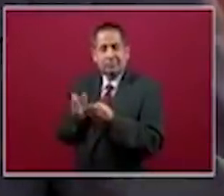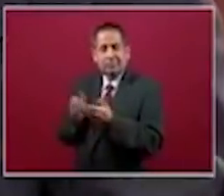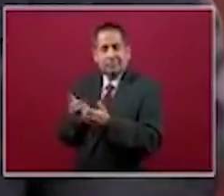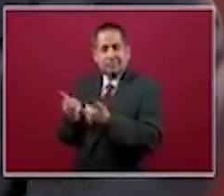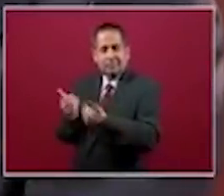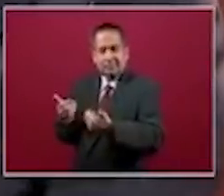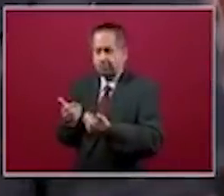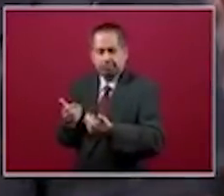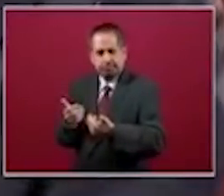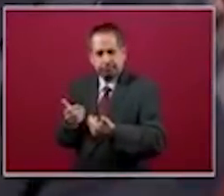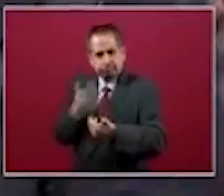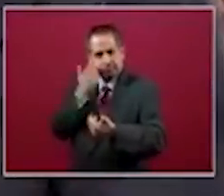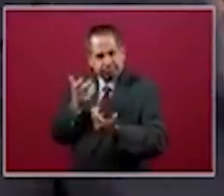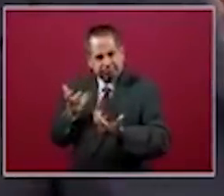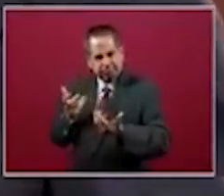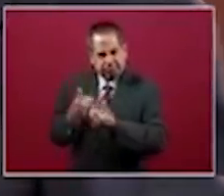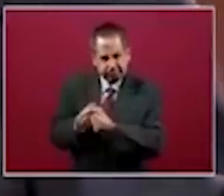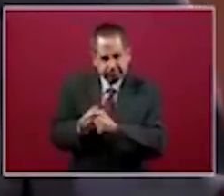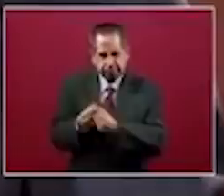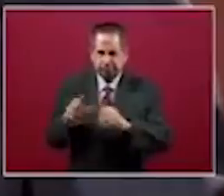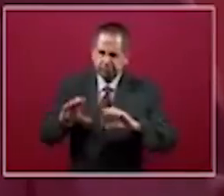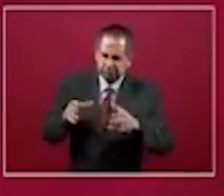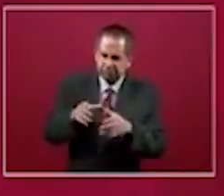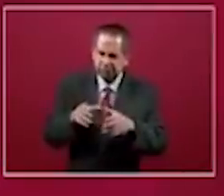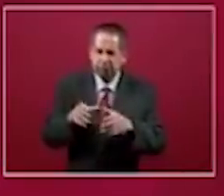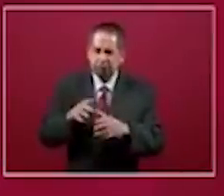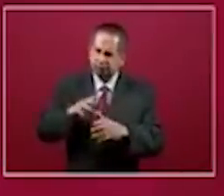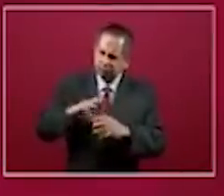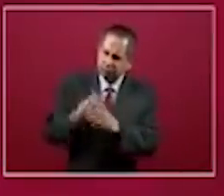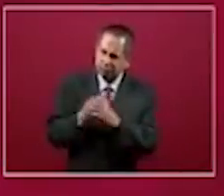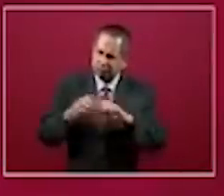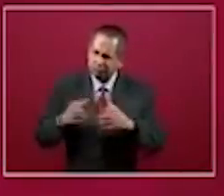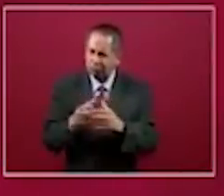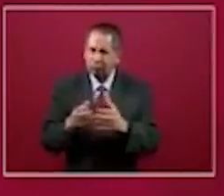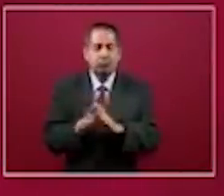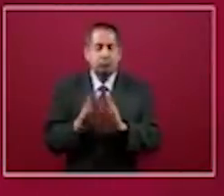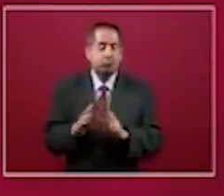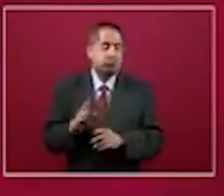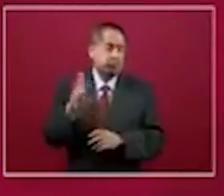lo que estamos buscando es la integración del servicio de salud y